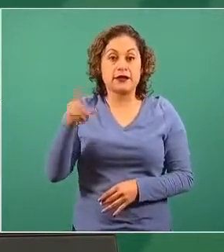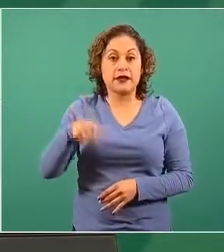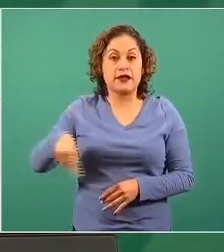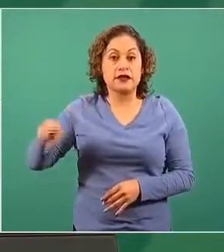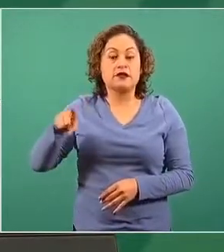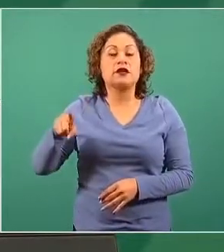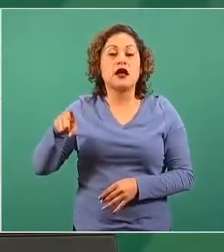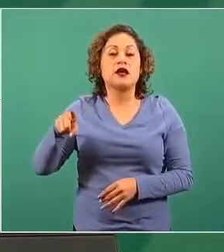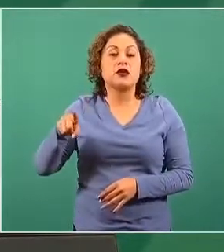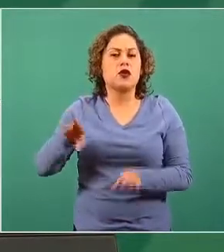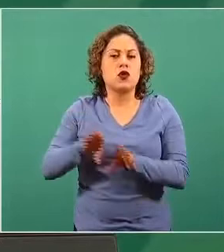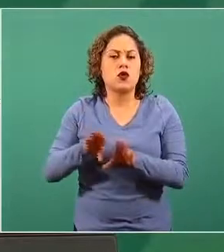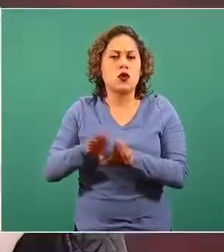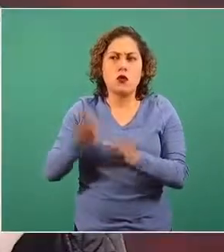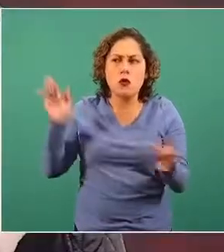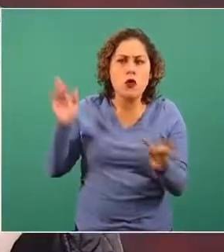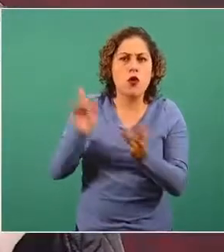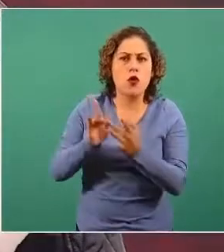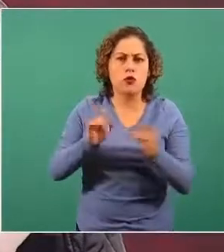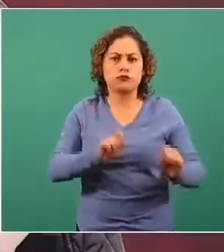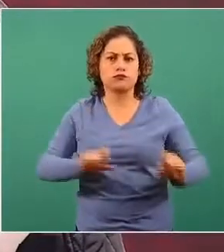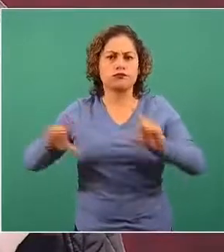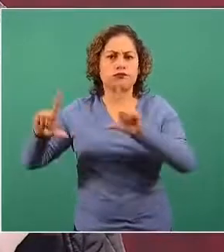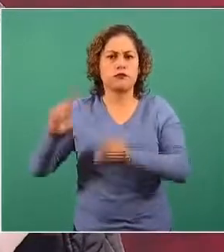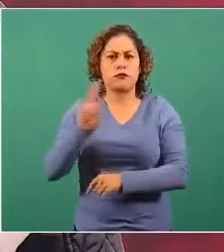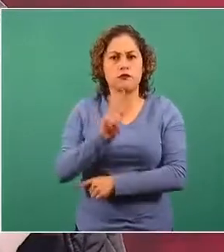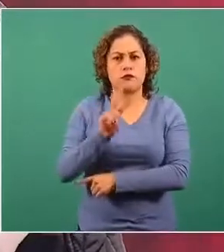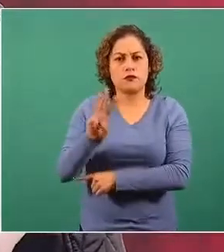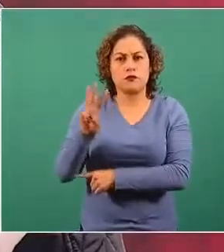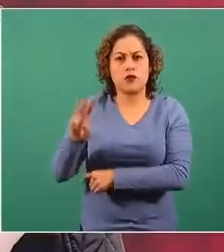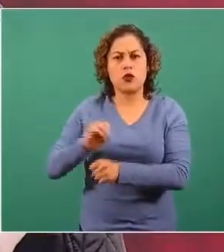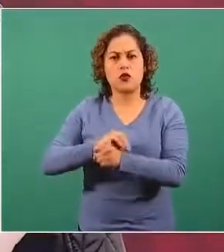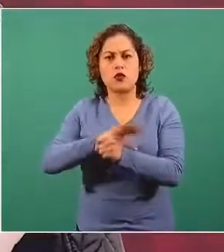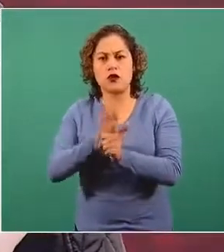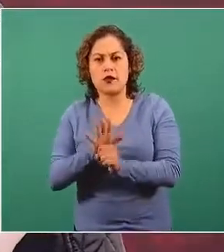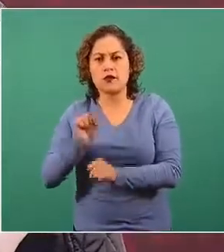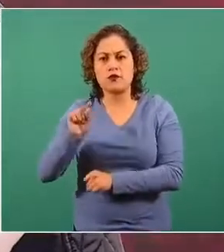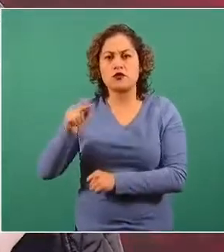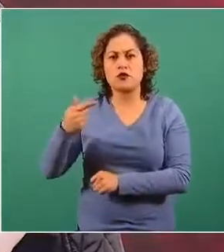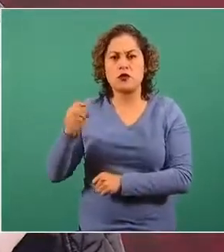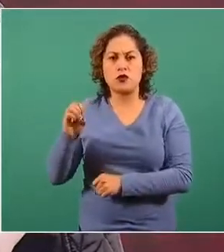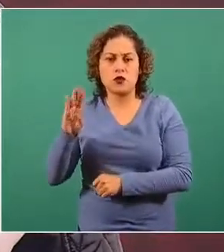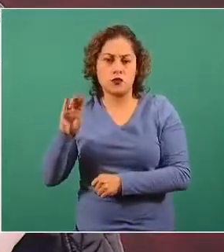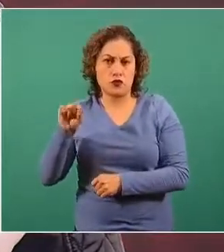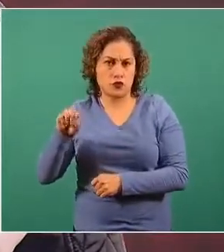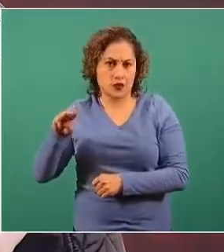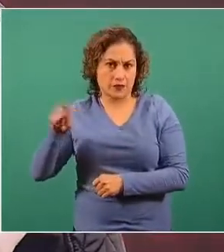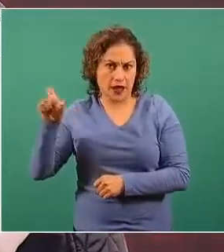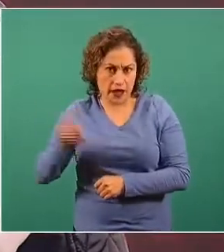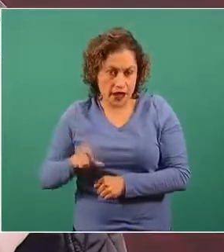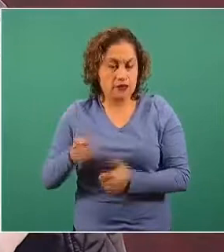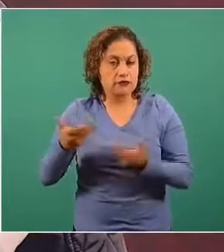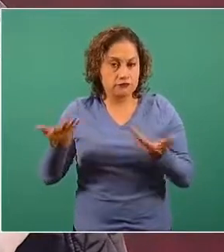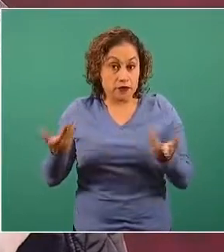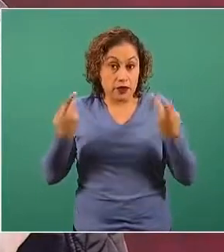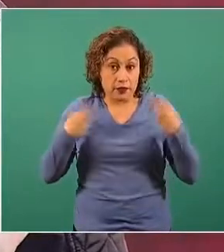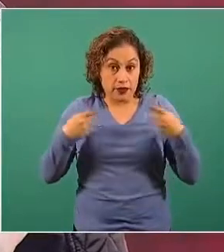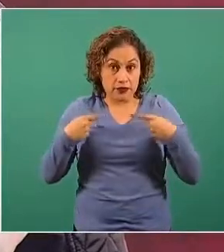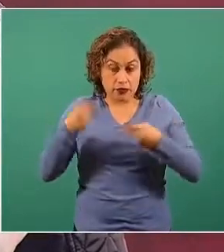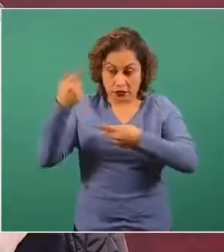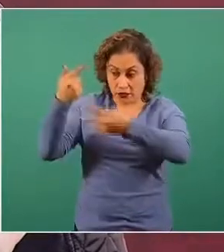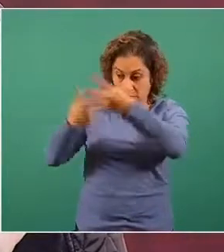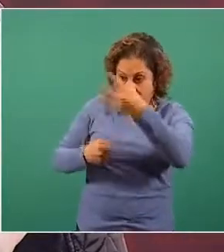de coronavirus.gov.mx para que estén pendientes de si estas personas viven en esos municipios, estar más